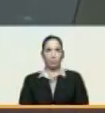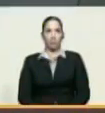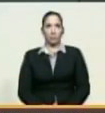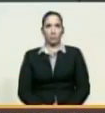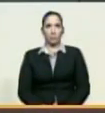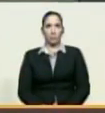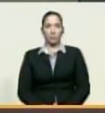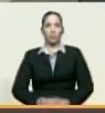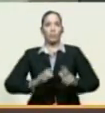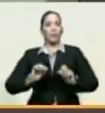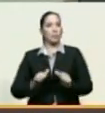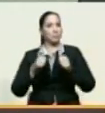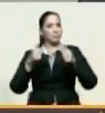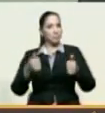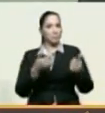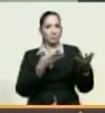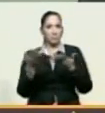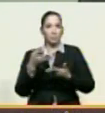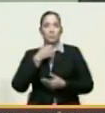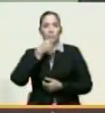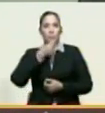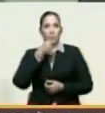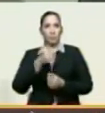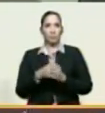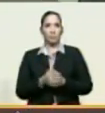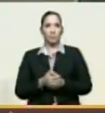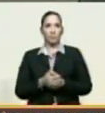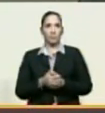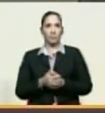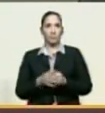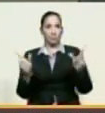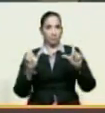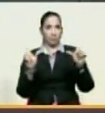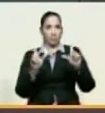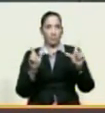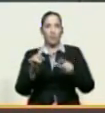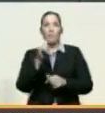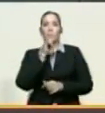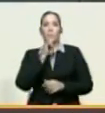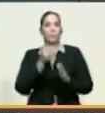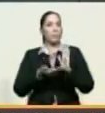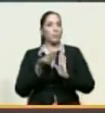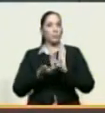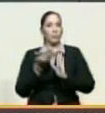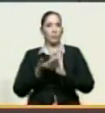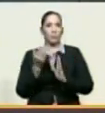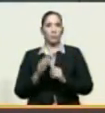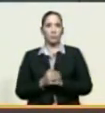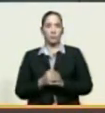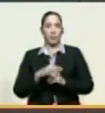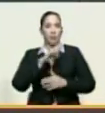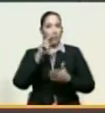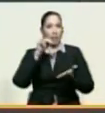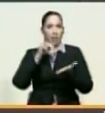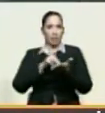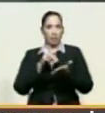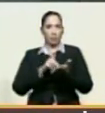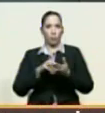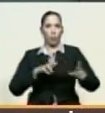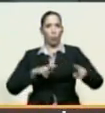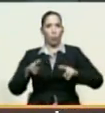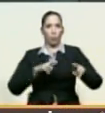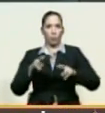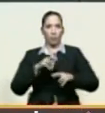De vuelta con mucho más de la emisión meridiana de la noticia a través de nuestra pantalla. A esta hora se genera información importante de interés nacional a través de la Contraloría General de